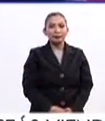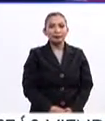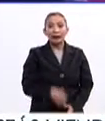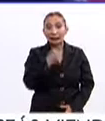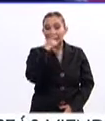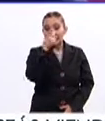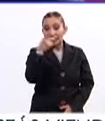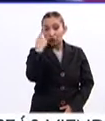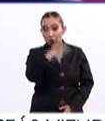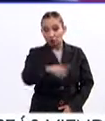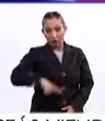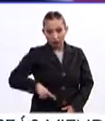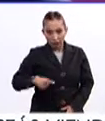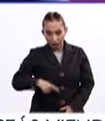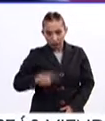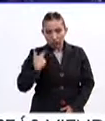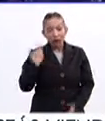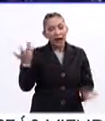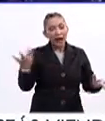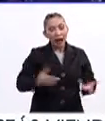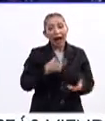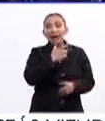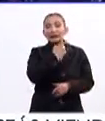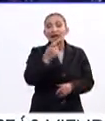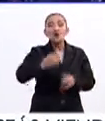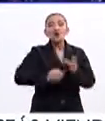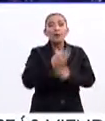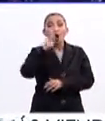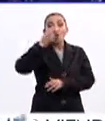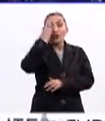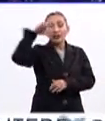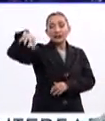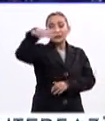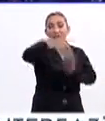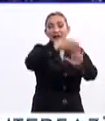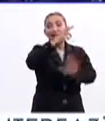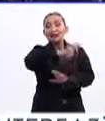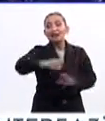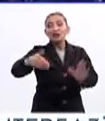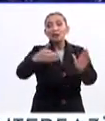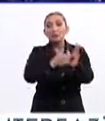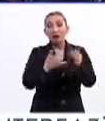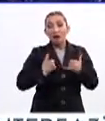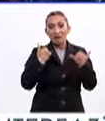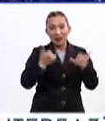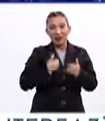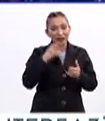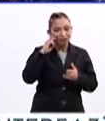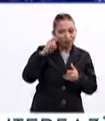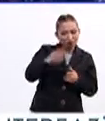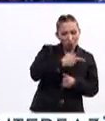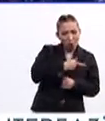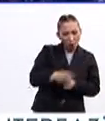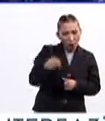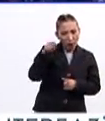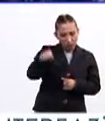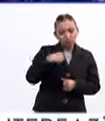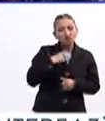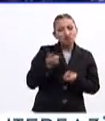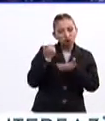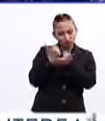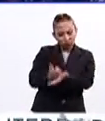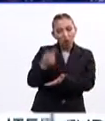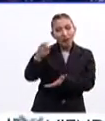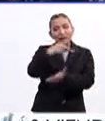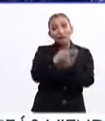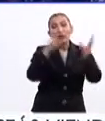Agregó que durante su administración se construirán 100 nuevas universidades y 300,000 jóvenes de familias de escasos recursos serán